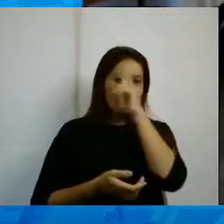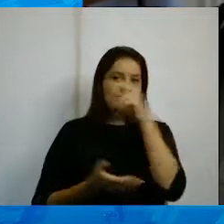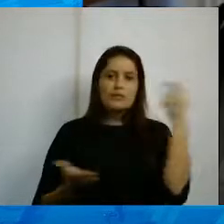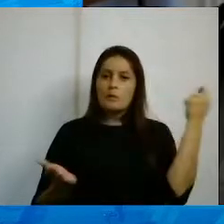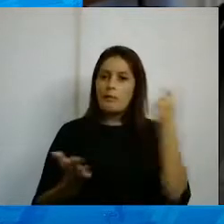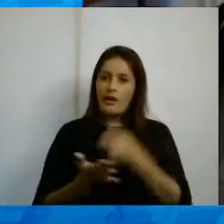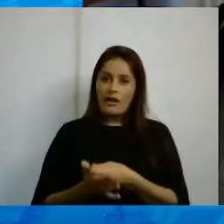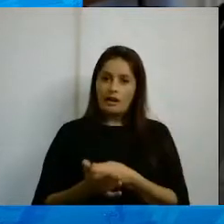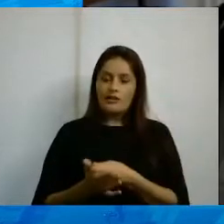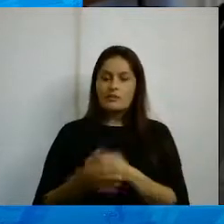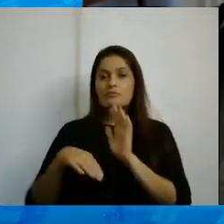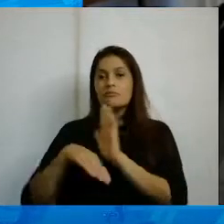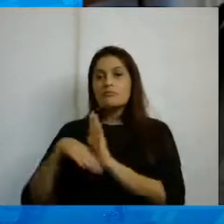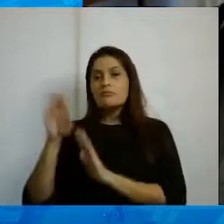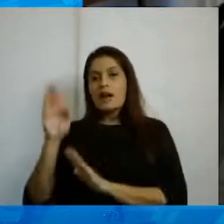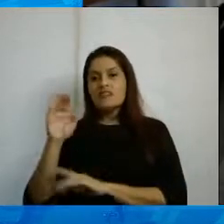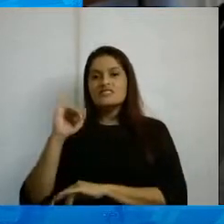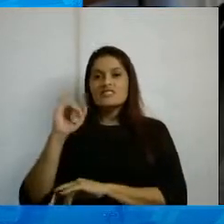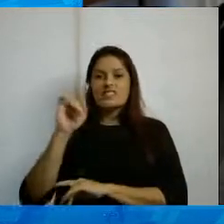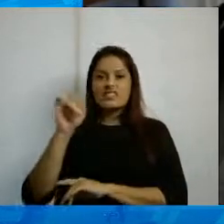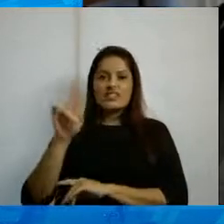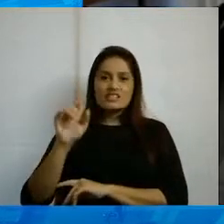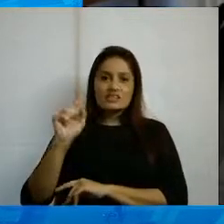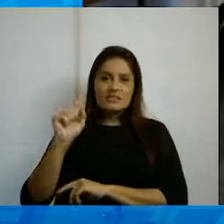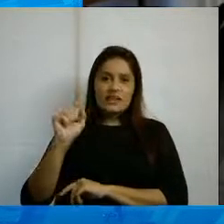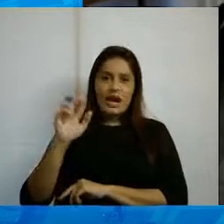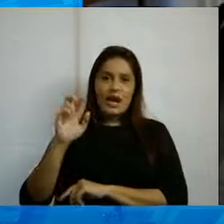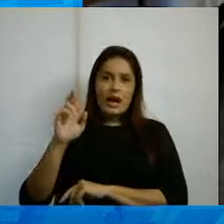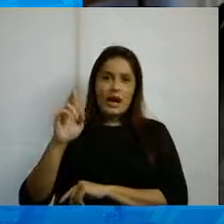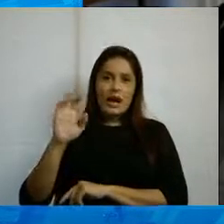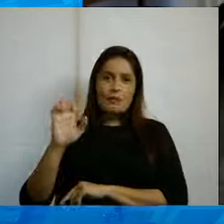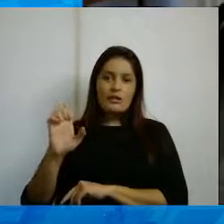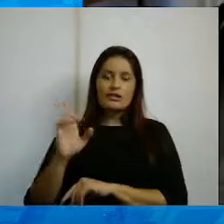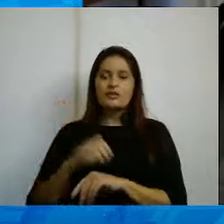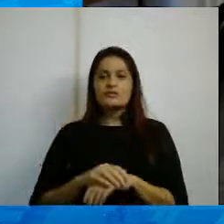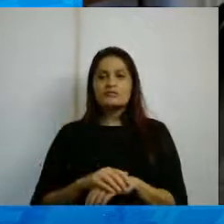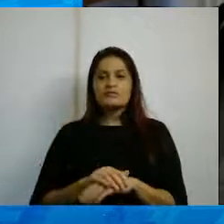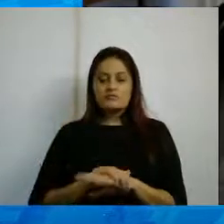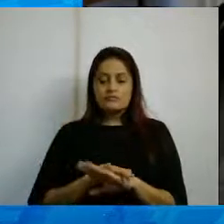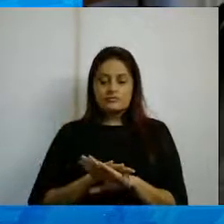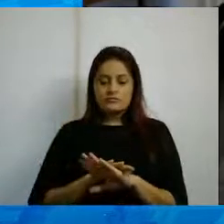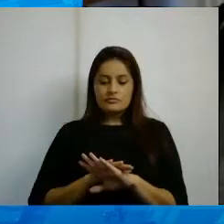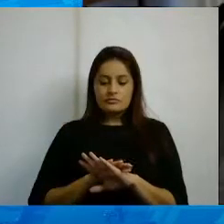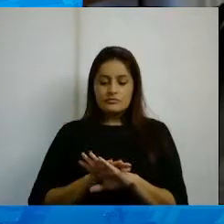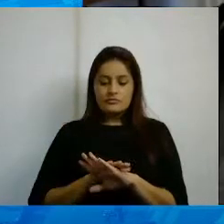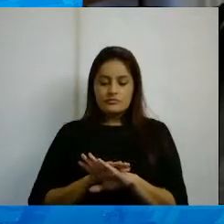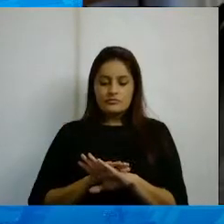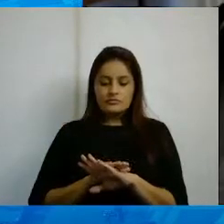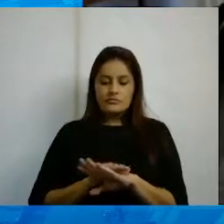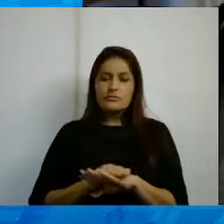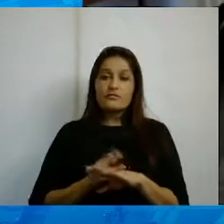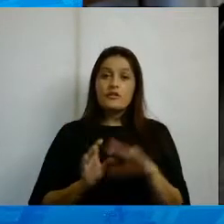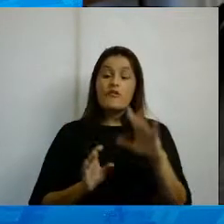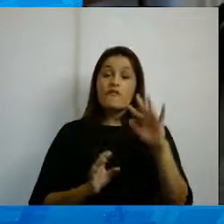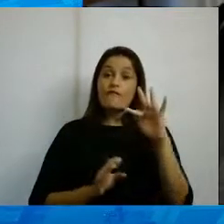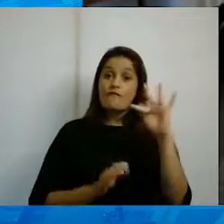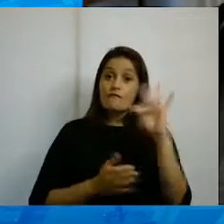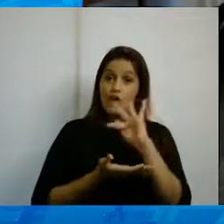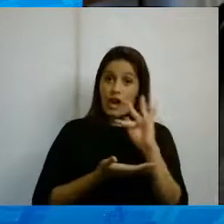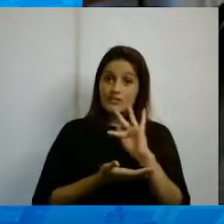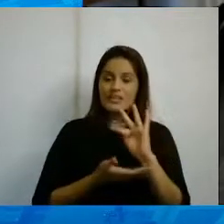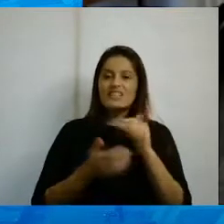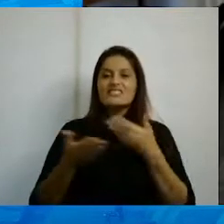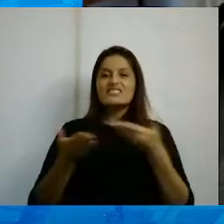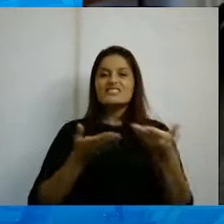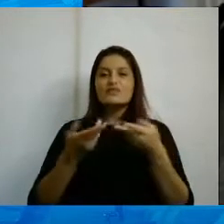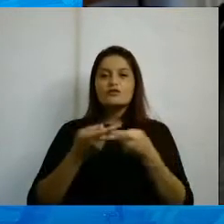encarga, sí, que el que paga. Por eso la entiendo cuando dice un 50%, pero FONASA y más los servicios públicos, es